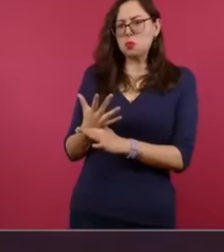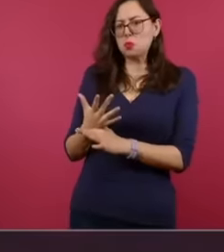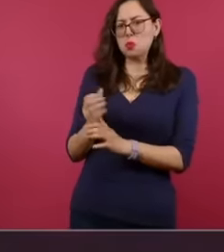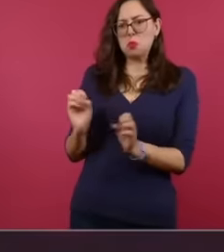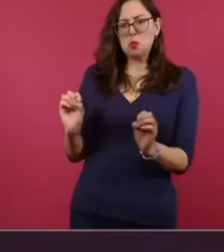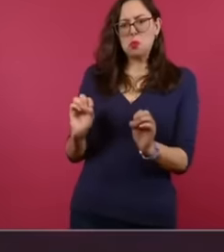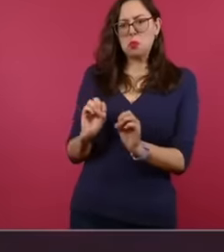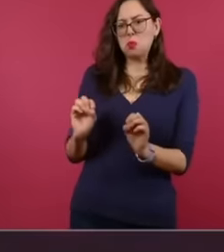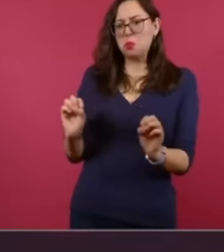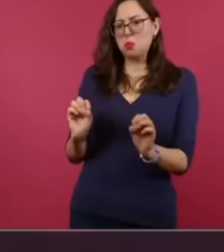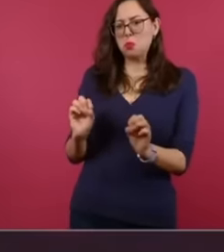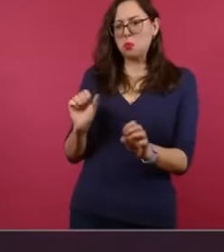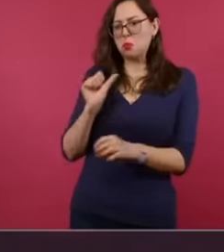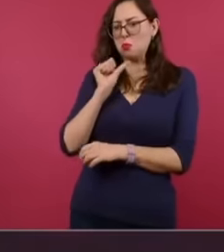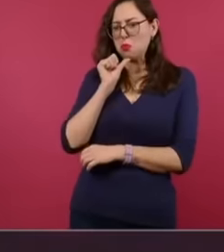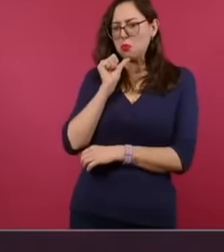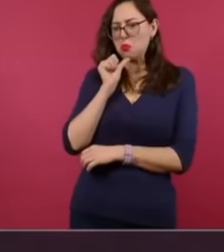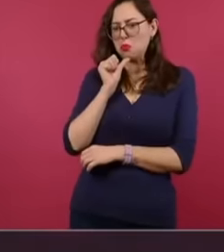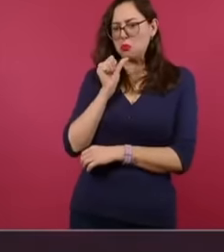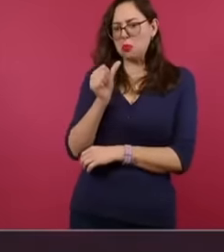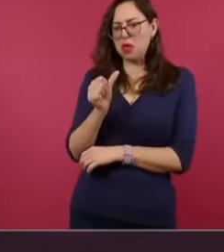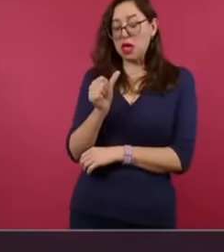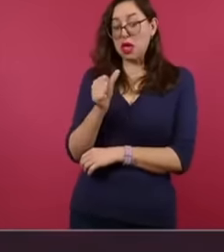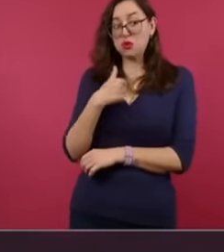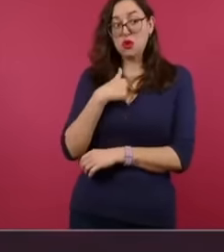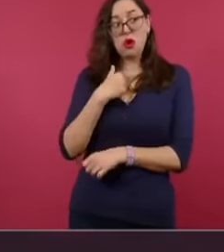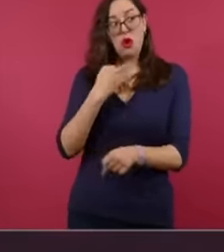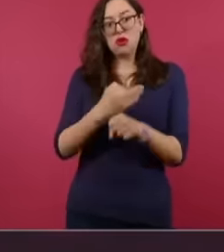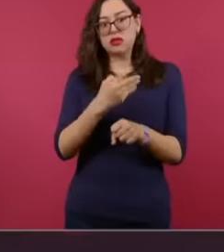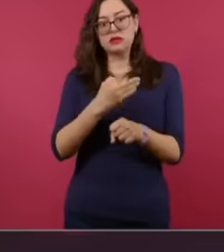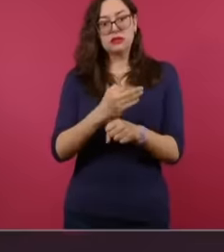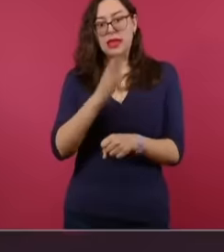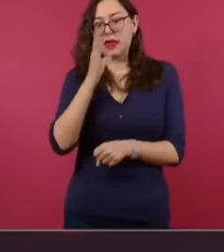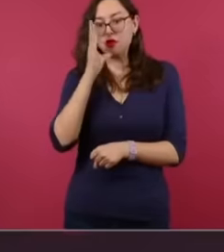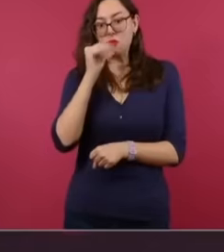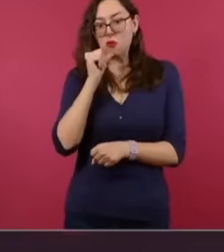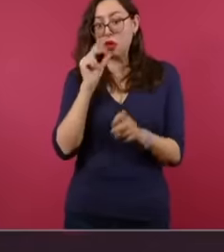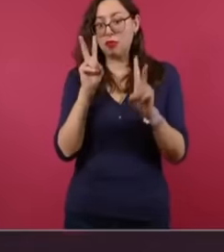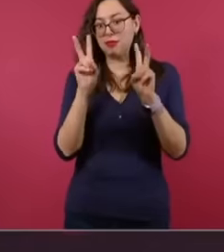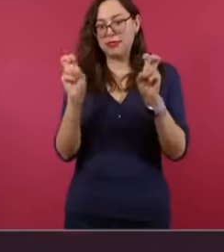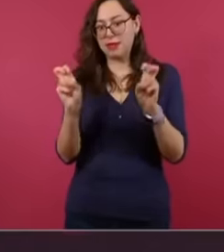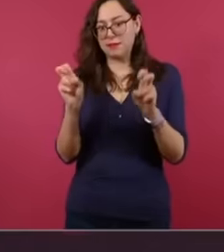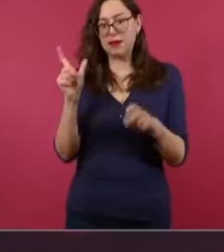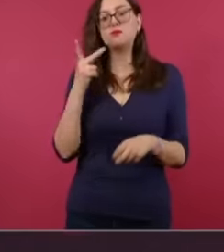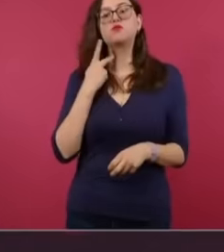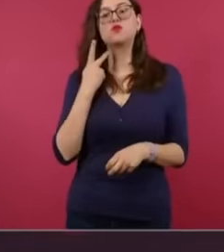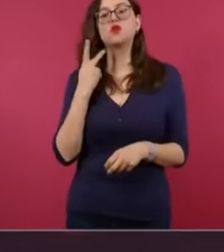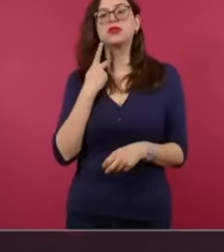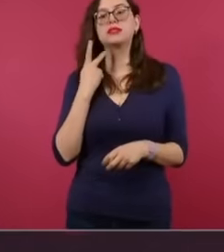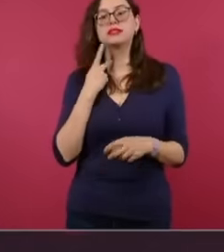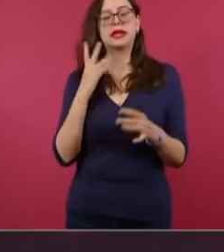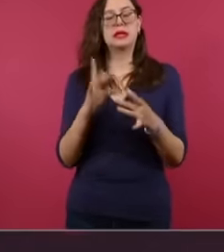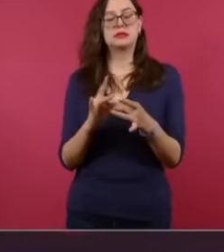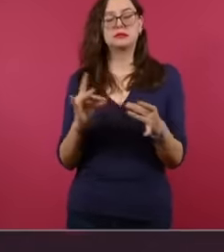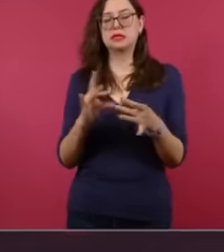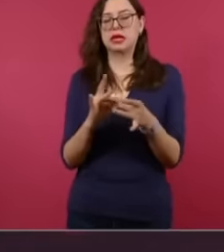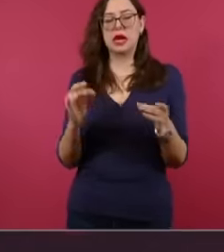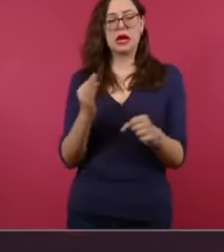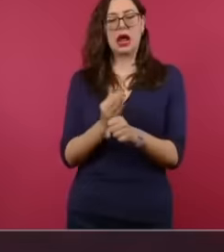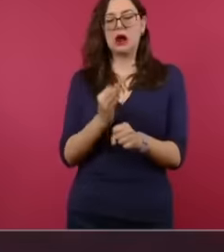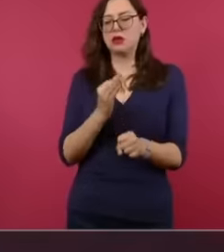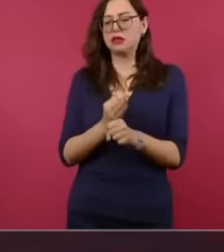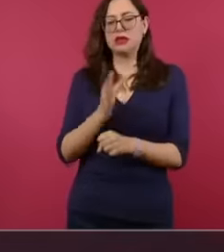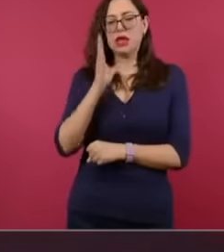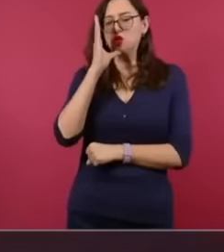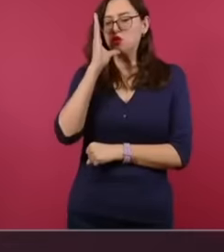No quiero decir el cargo que ocupo porque no me quiero meter en ese asunto, allá en Sonora. Nada más decir